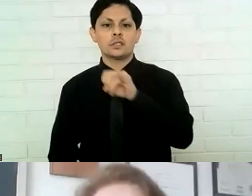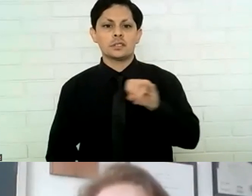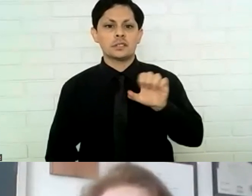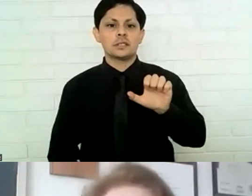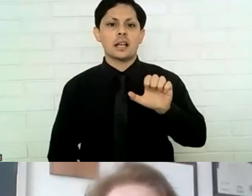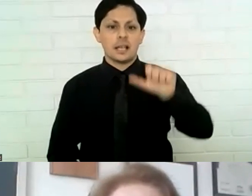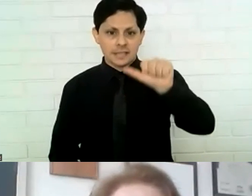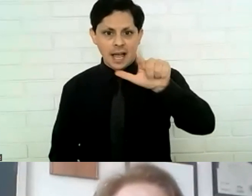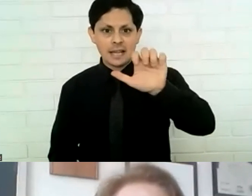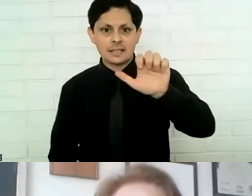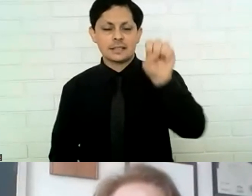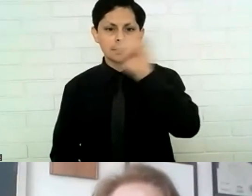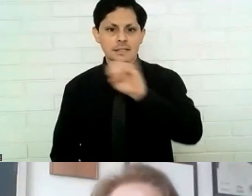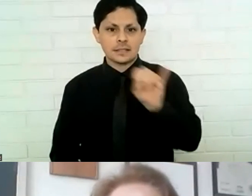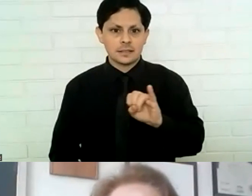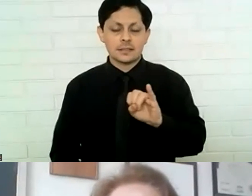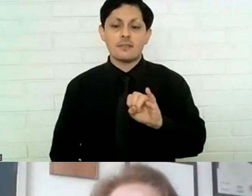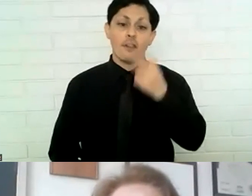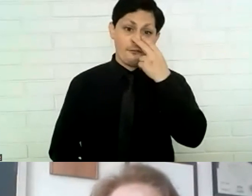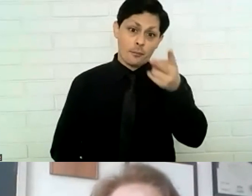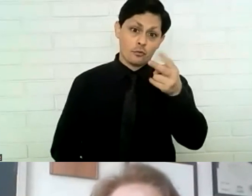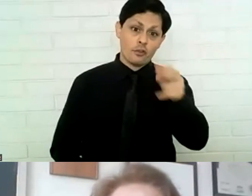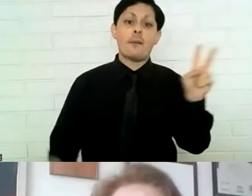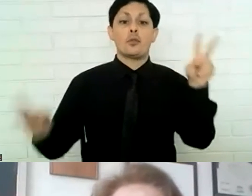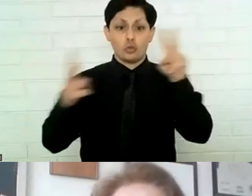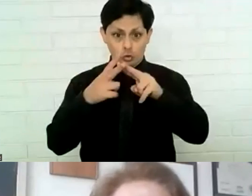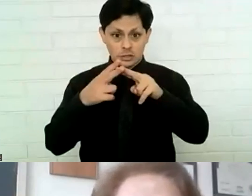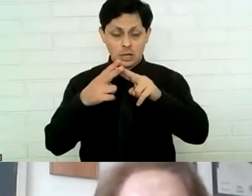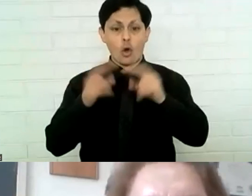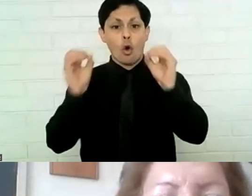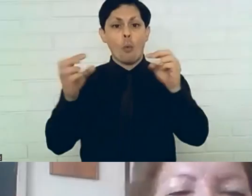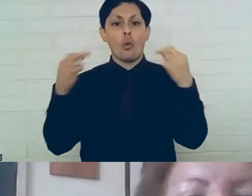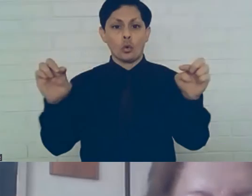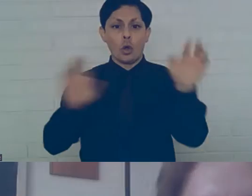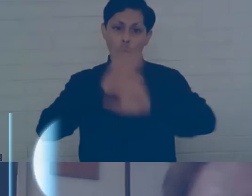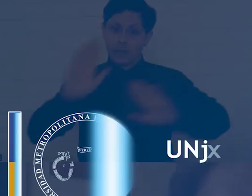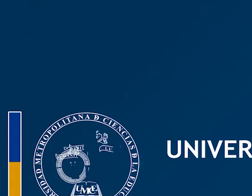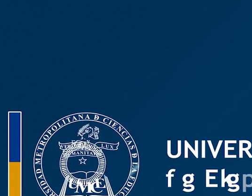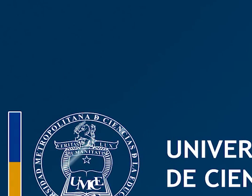Nos vemos en otra oportunidad, que estén muy bien. Cuídense. Chao.